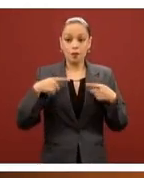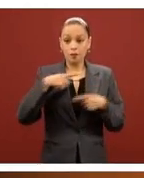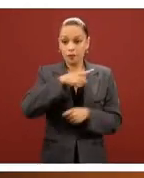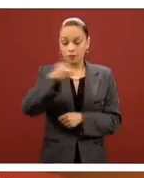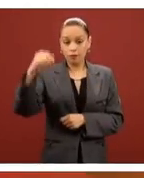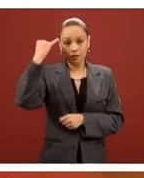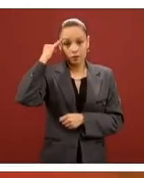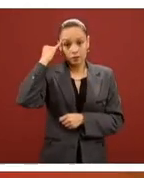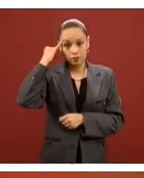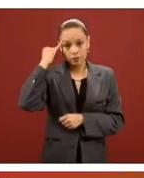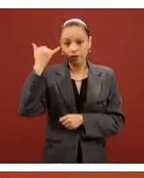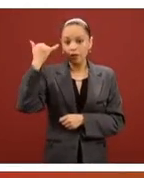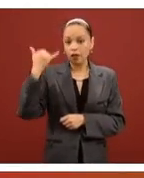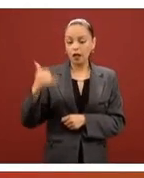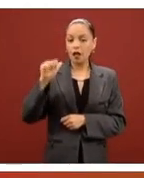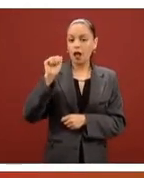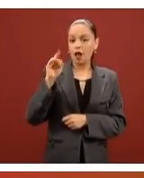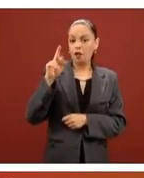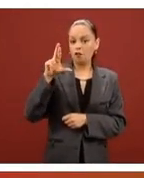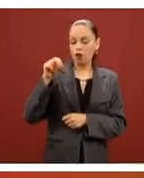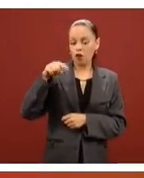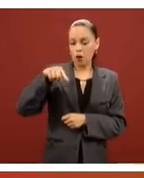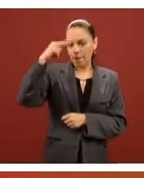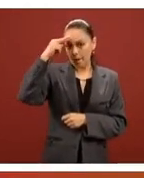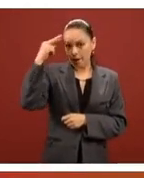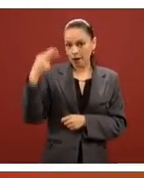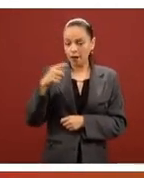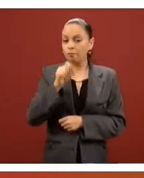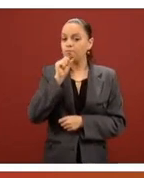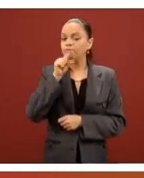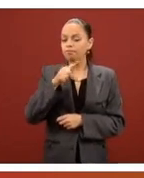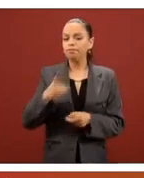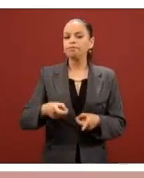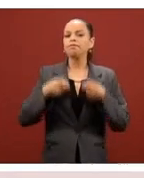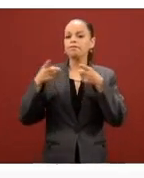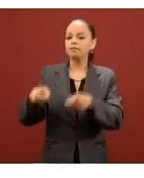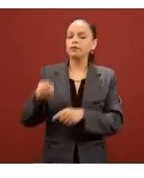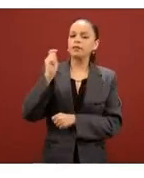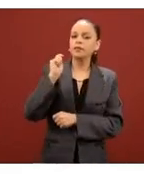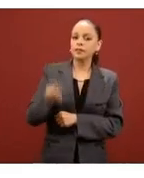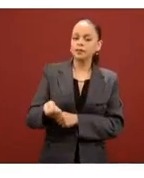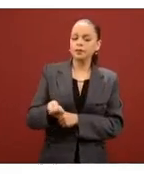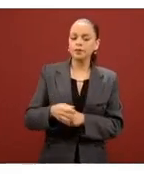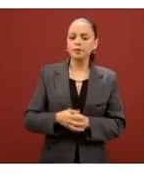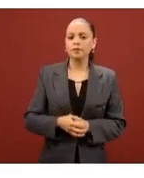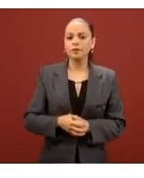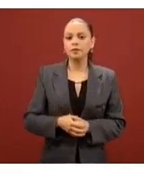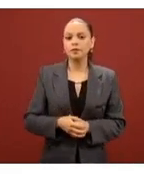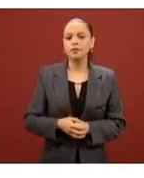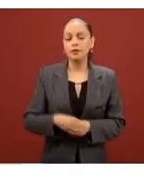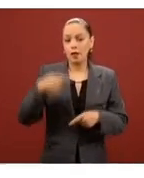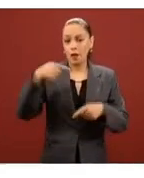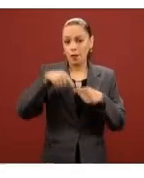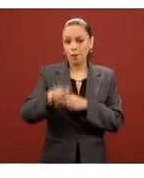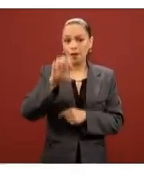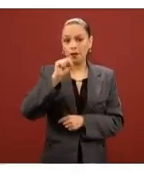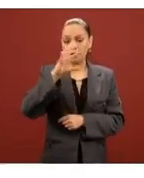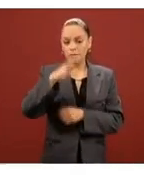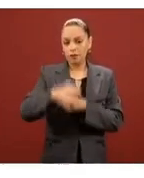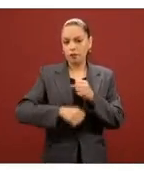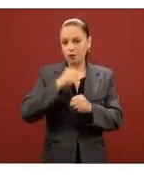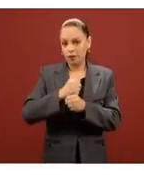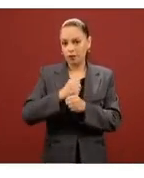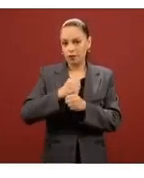los afroamericanos, esta prestación se otorgará a partir de los 65 años